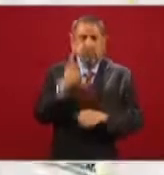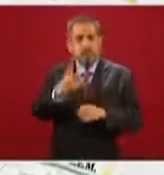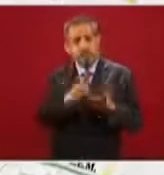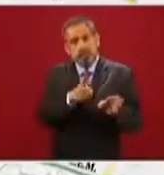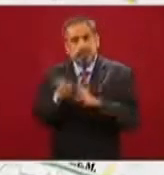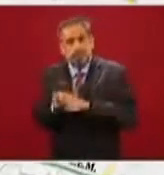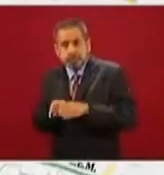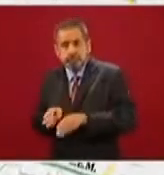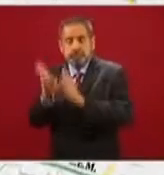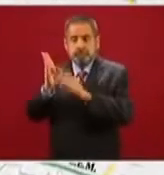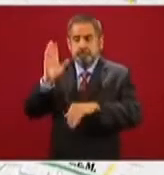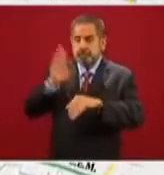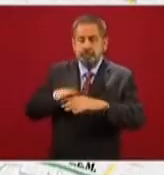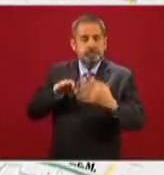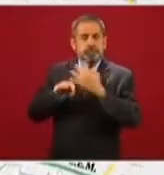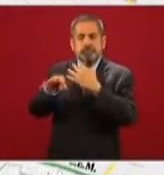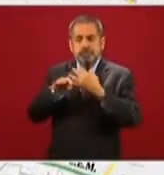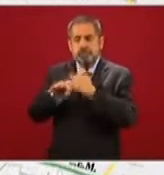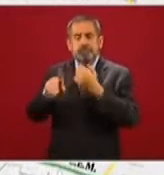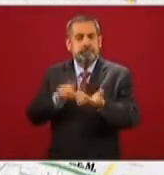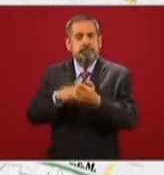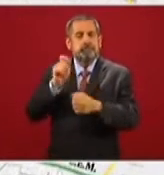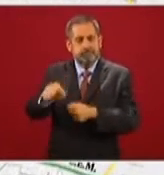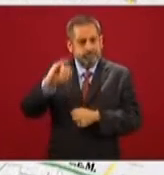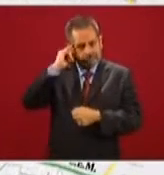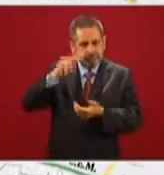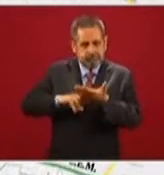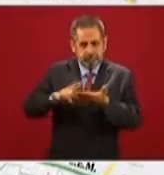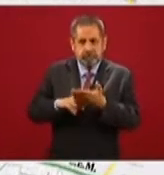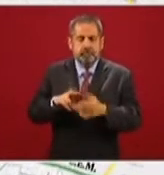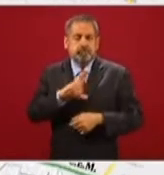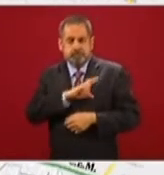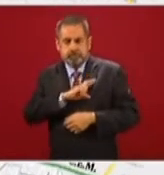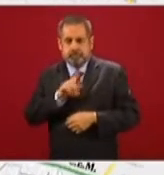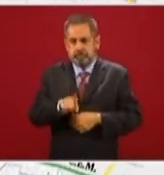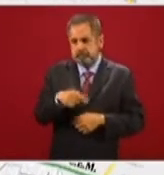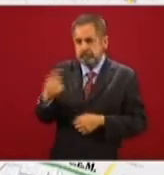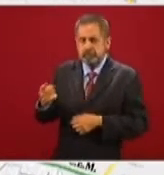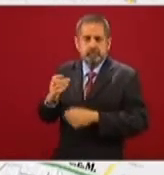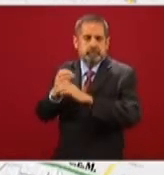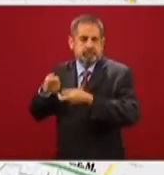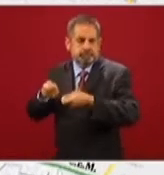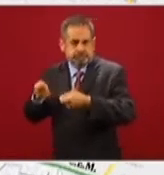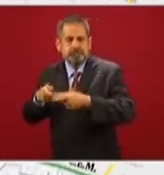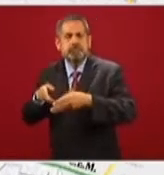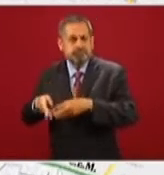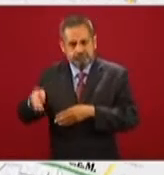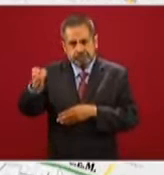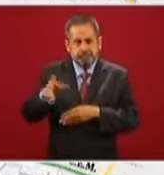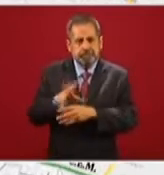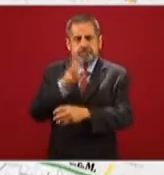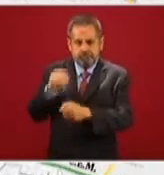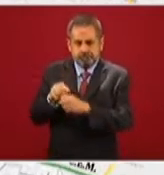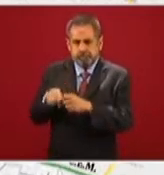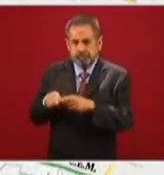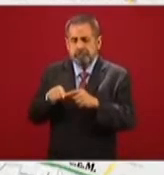que permitirían la movilidad sobre Indios Verdes de transporte privado y además la mejora integral del